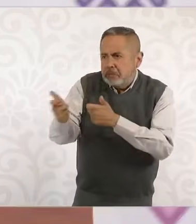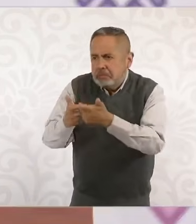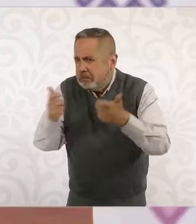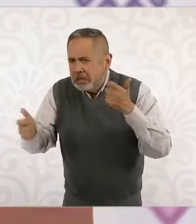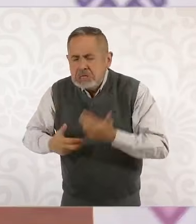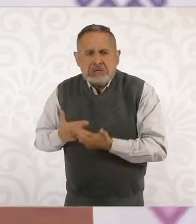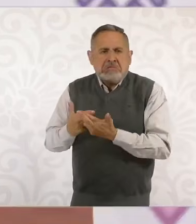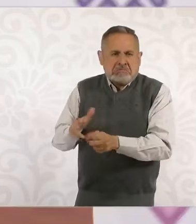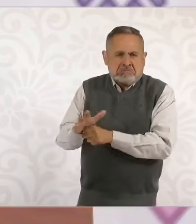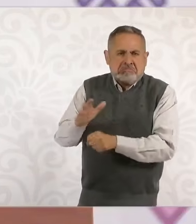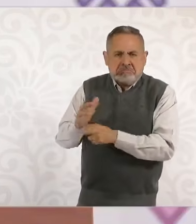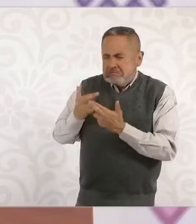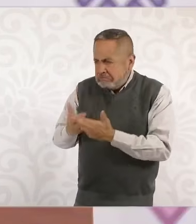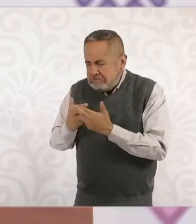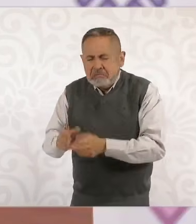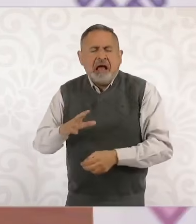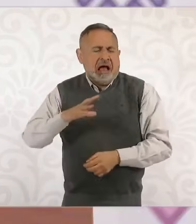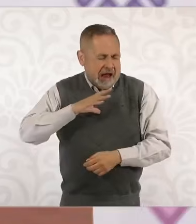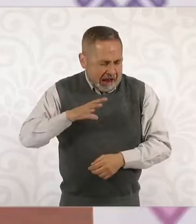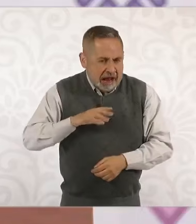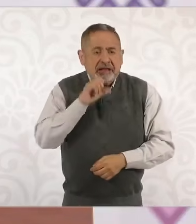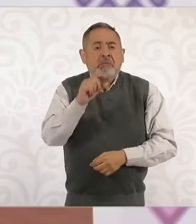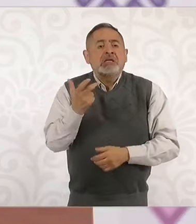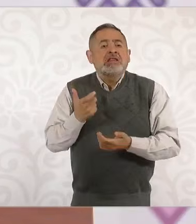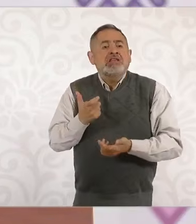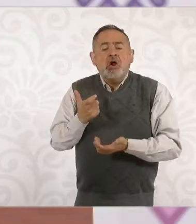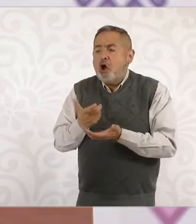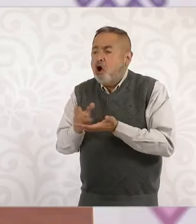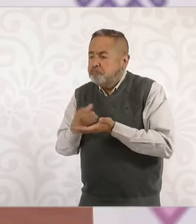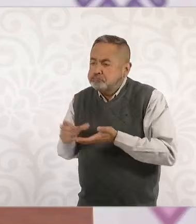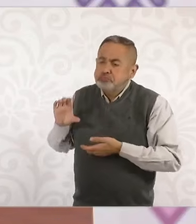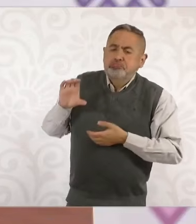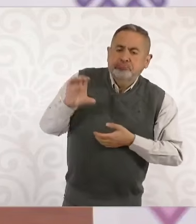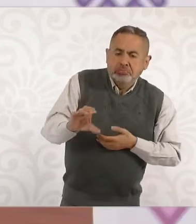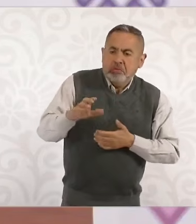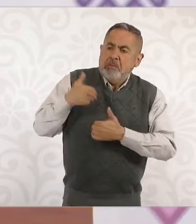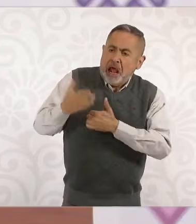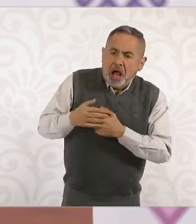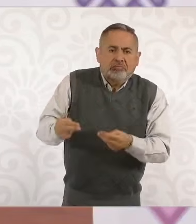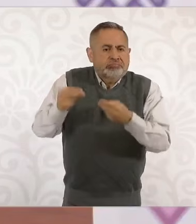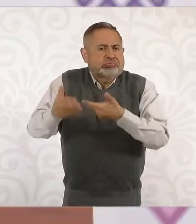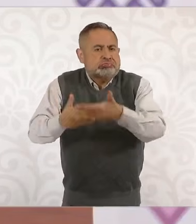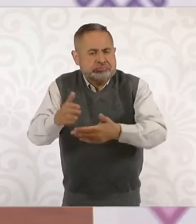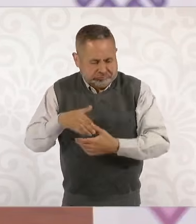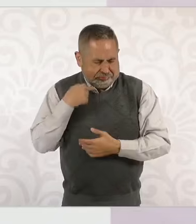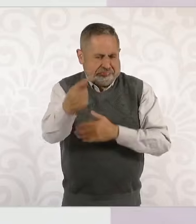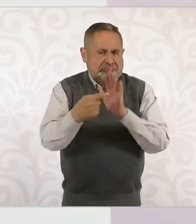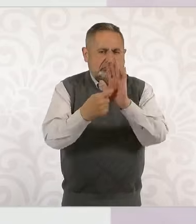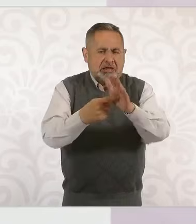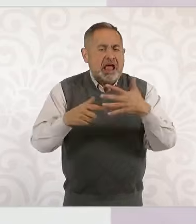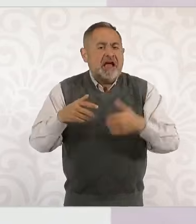inversión, para infraestructura. Ya les dije que en febrero presentamos los